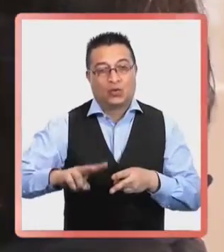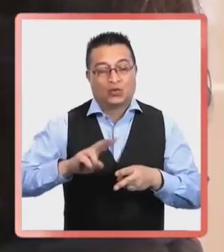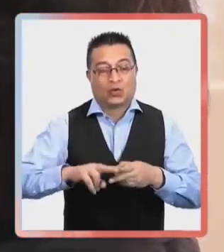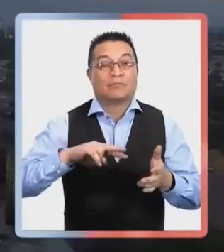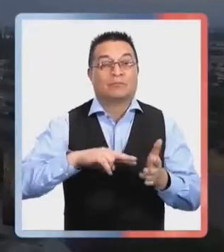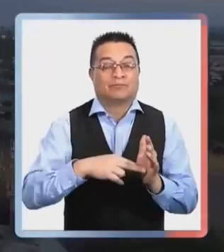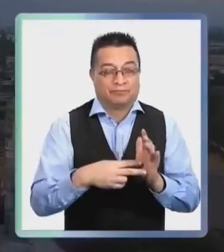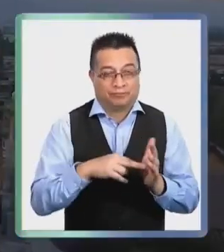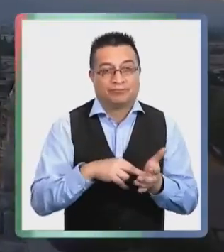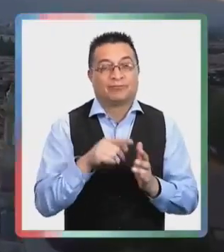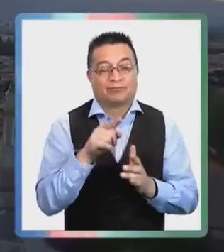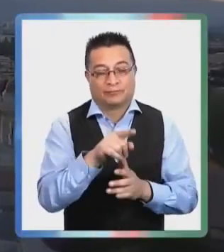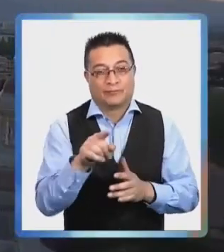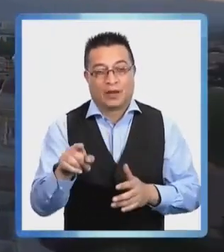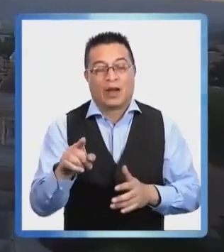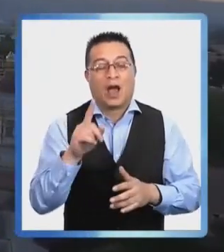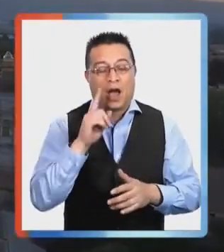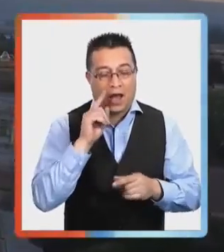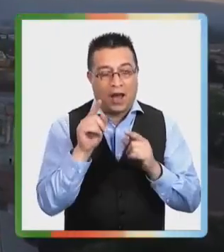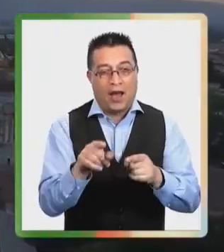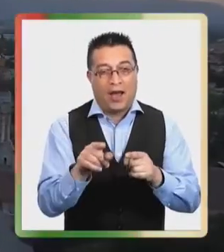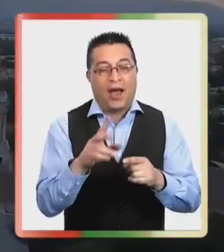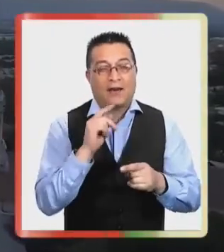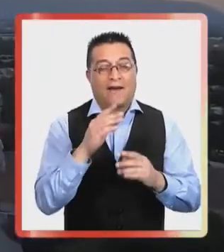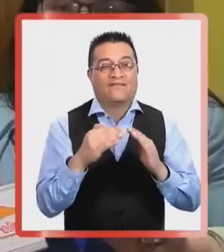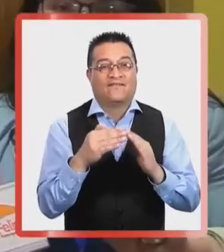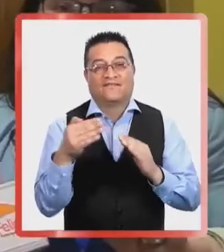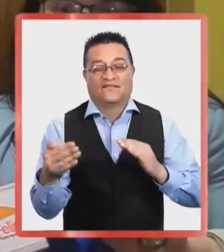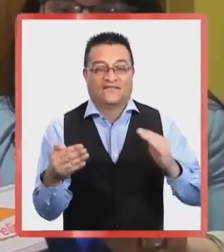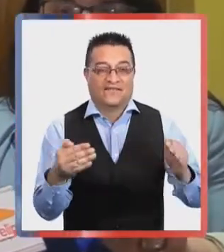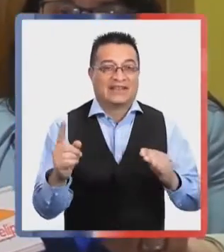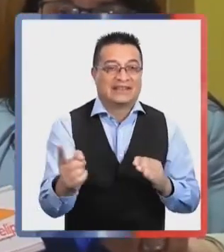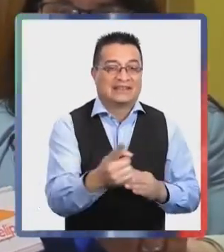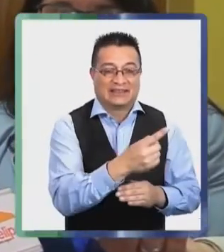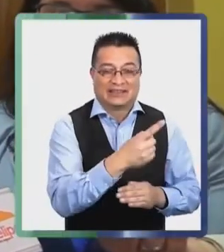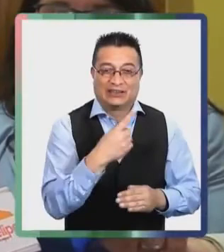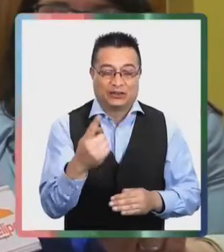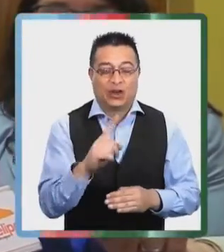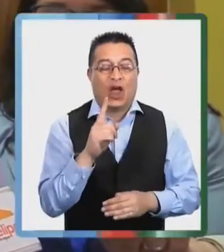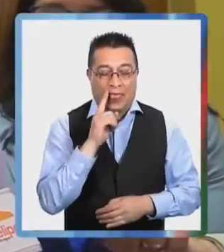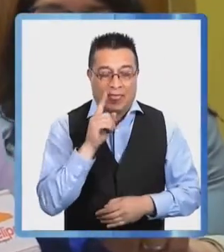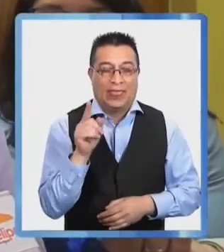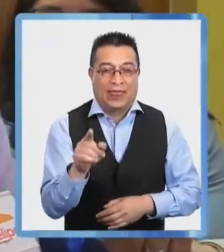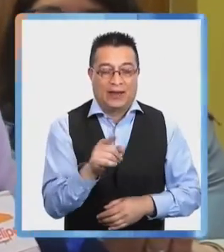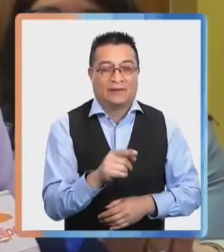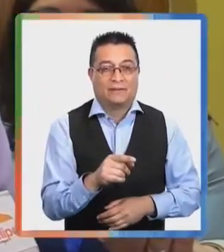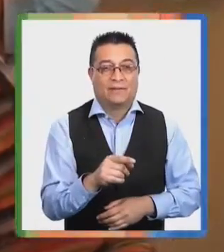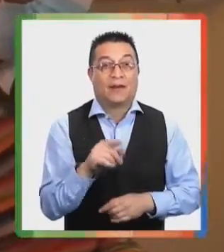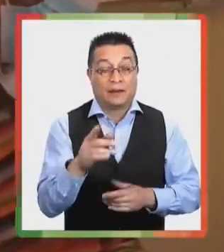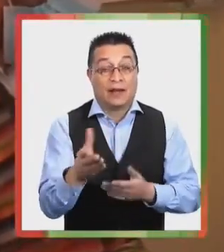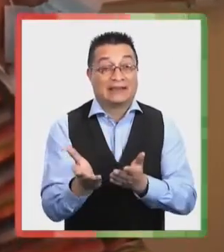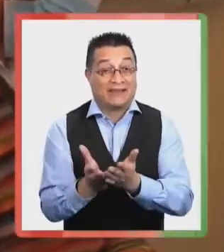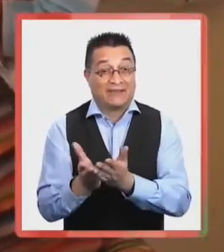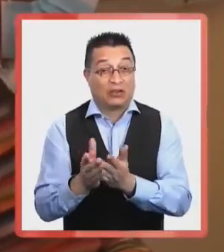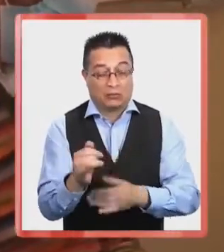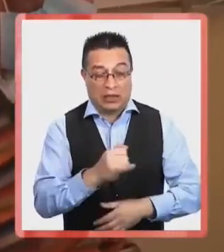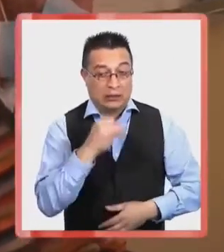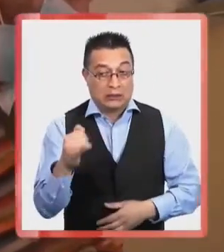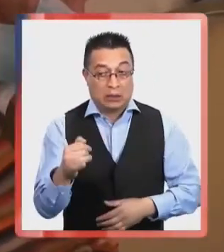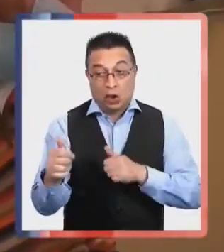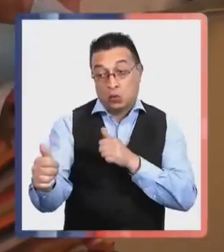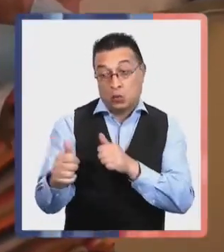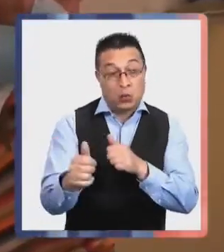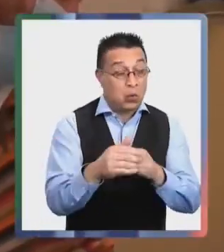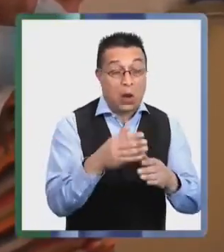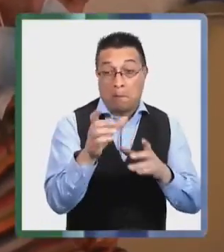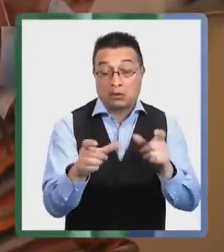solucionar los conflictos y problemáticas que los vecinos y vecinas de nuestra provincia tienen. Servicios que no siempre están